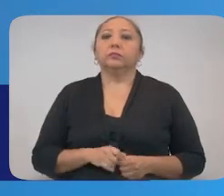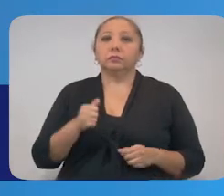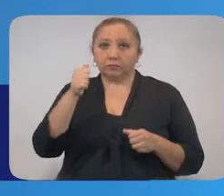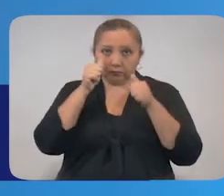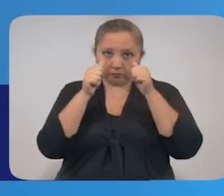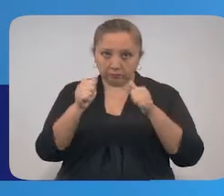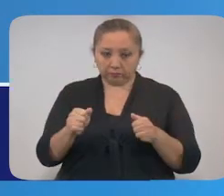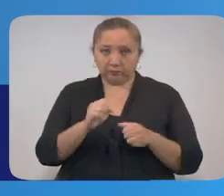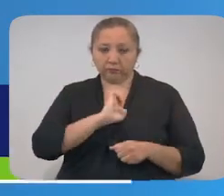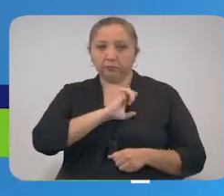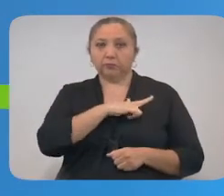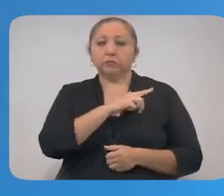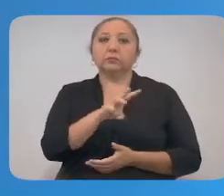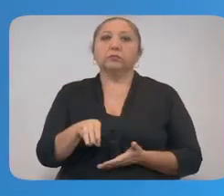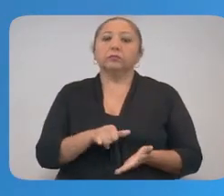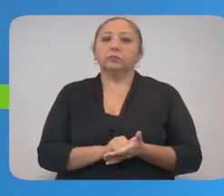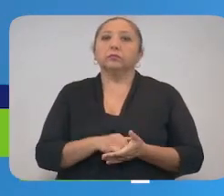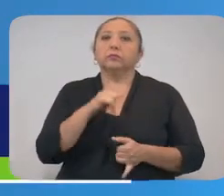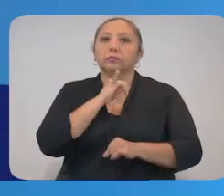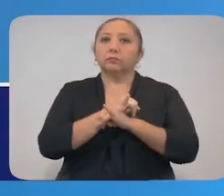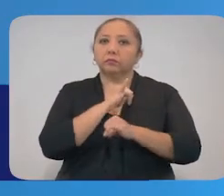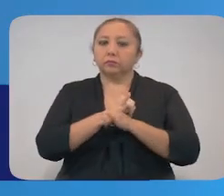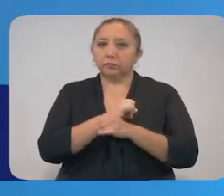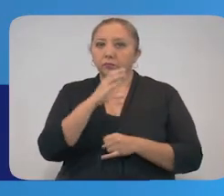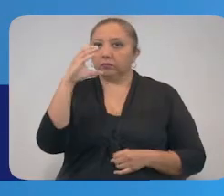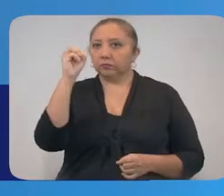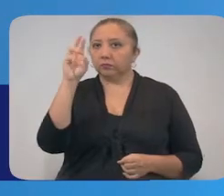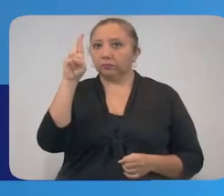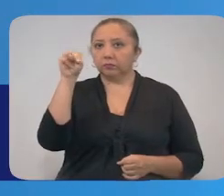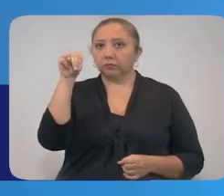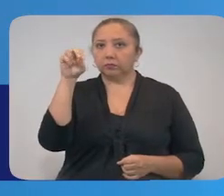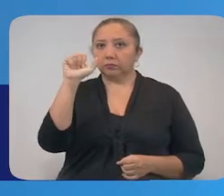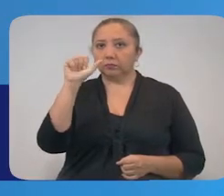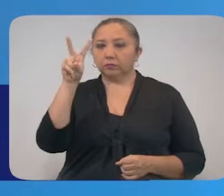atiende en español y en maya. La página de internet